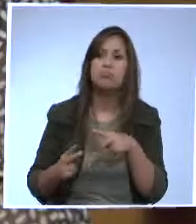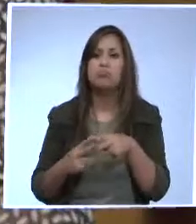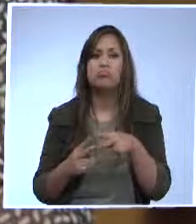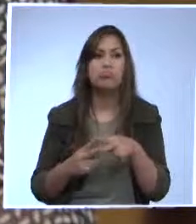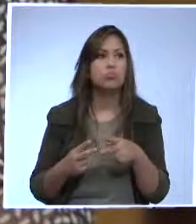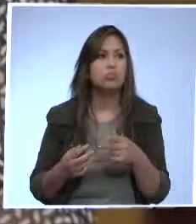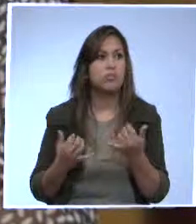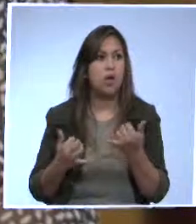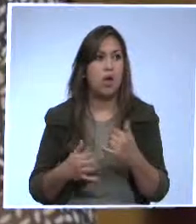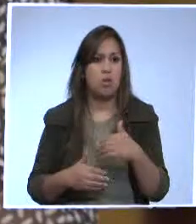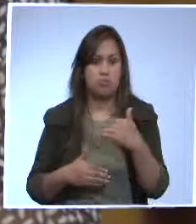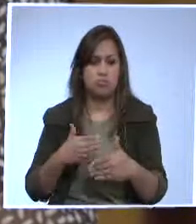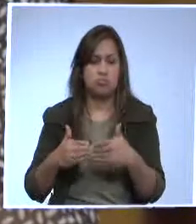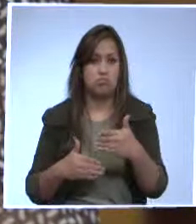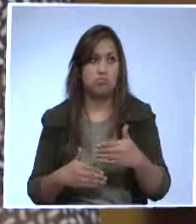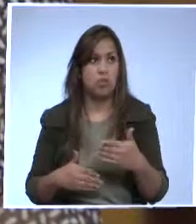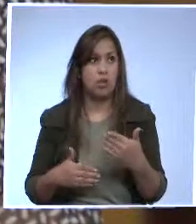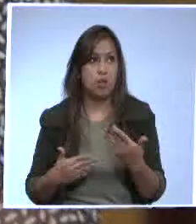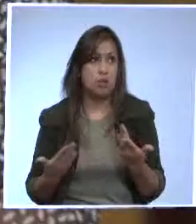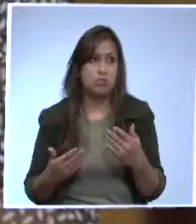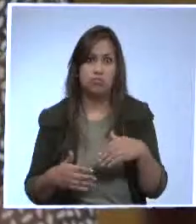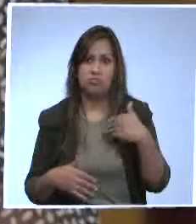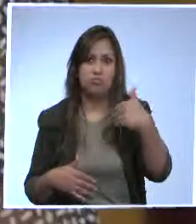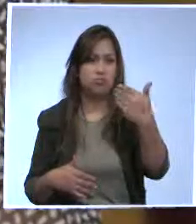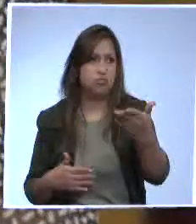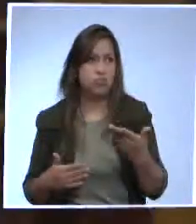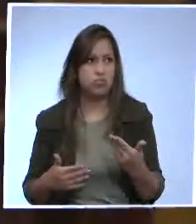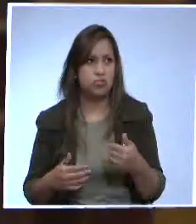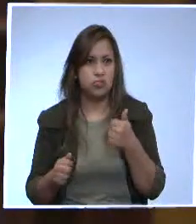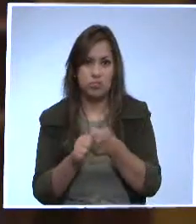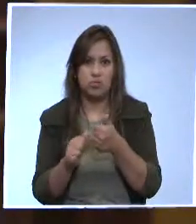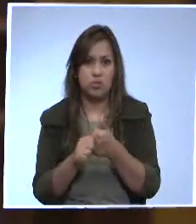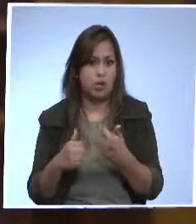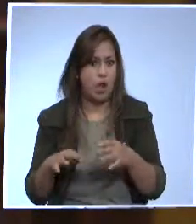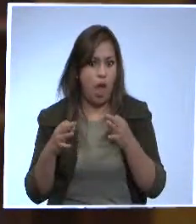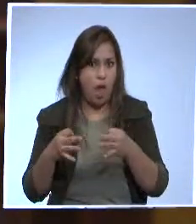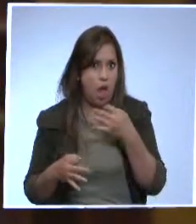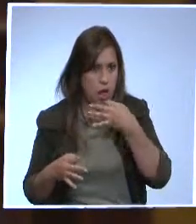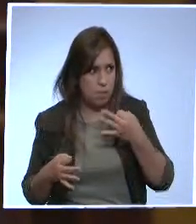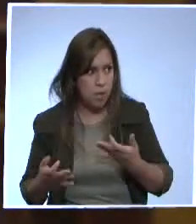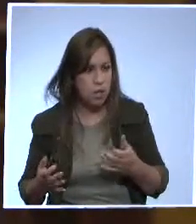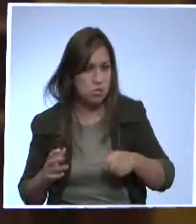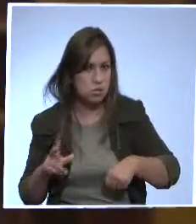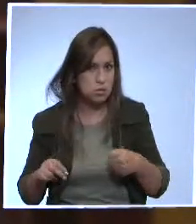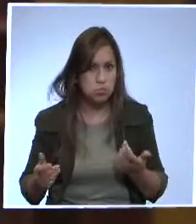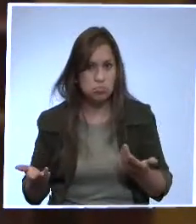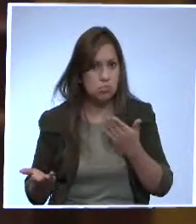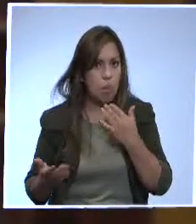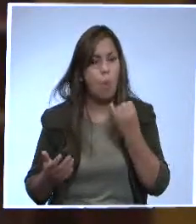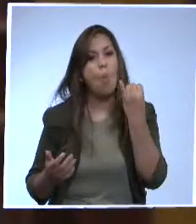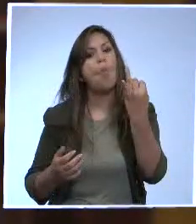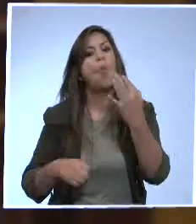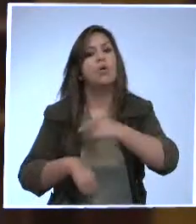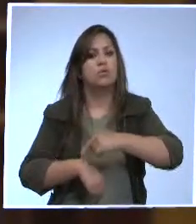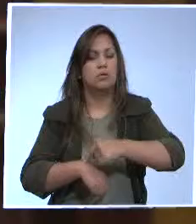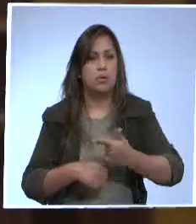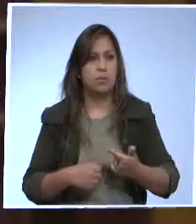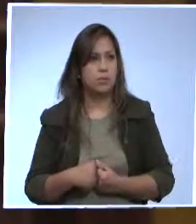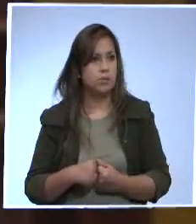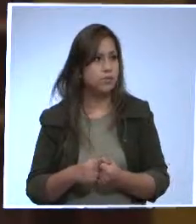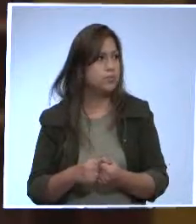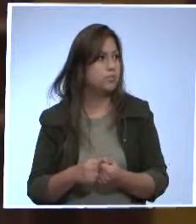encontramos para en un futuro no sé si eso murió cercano o lejano ya ver lo empezamos la construcción inmediatamente yo aspiraría que en el